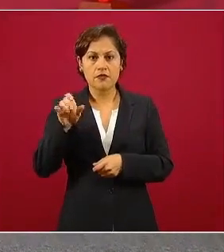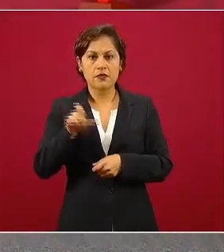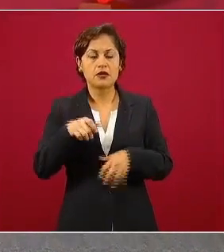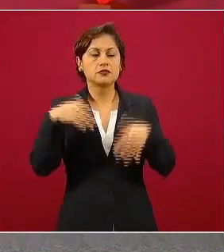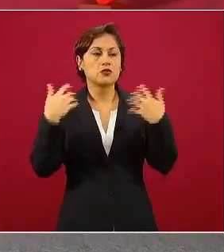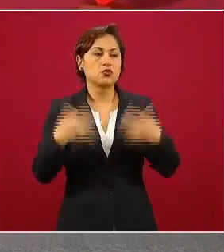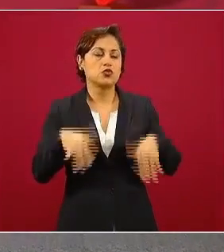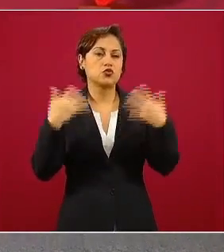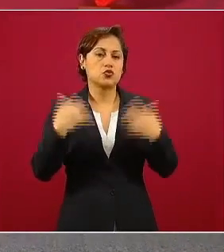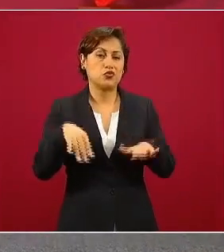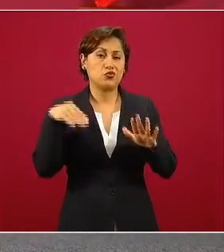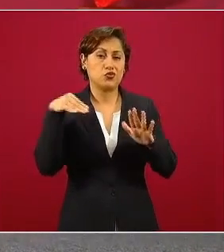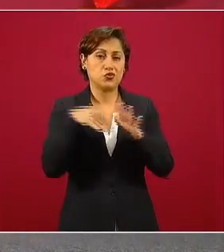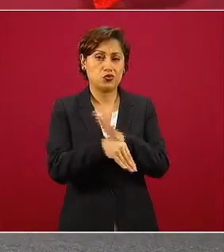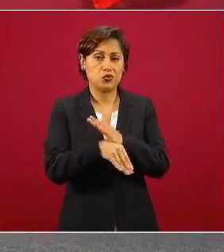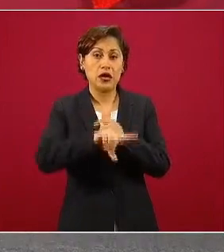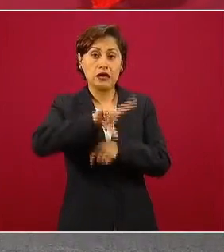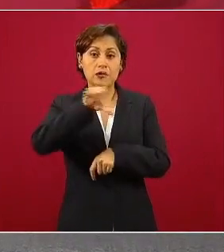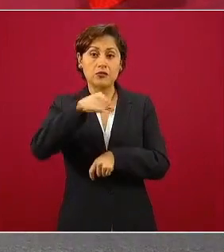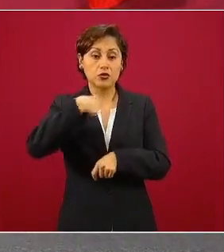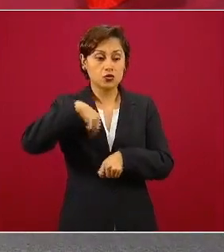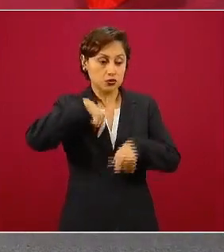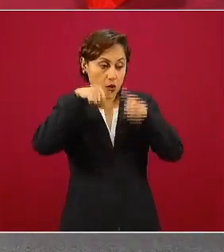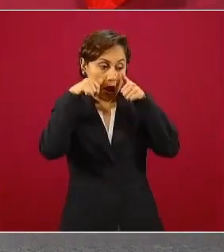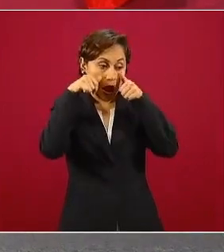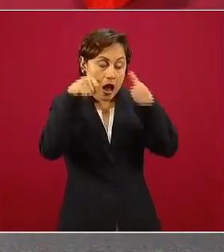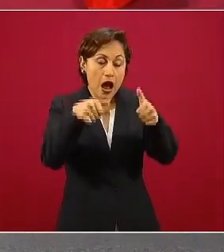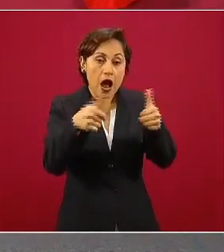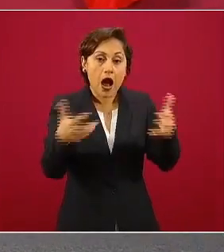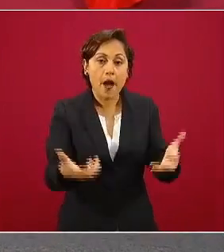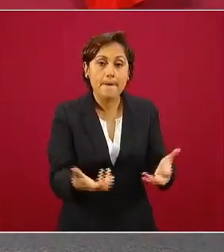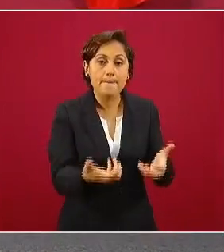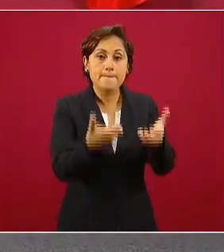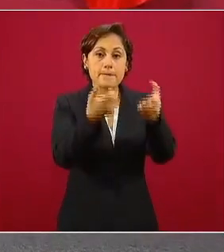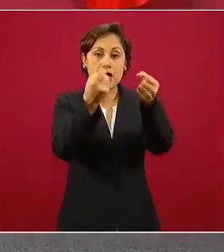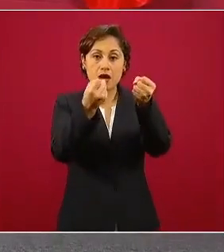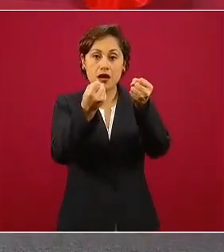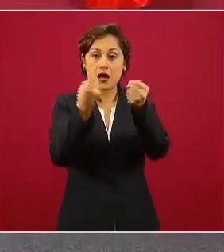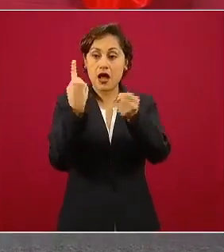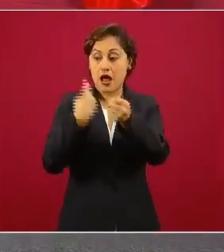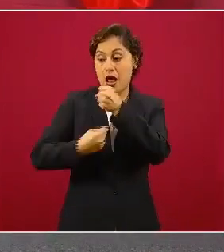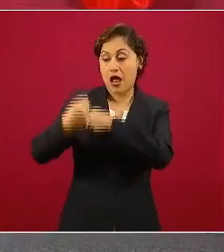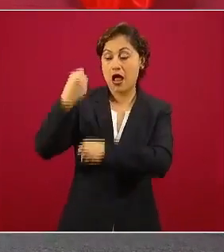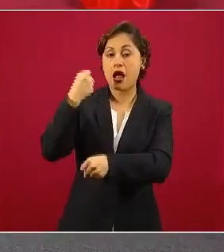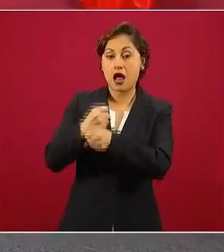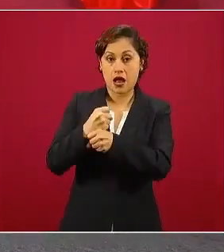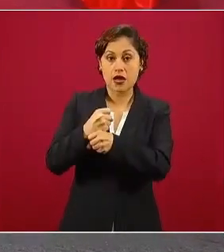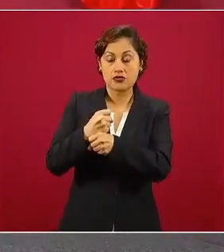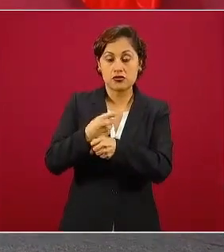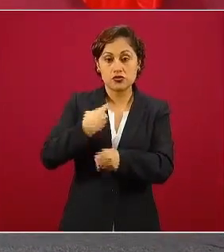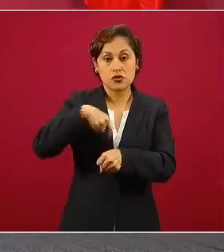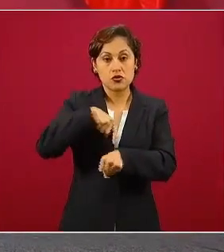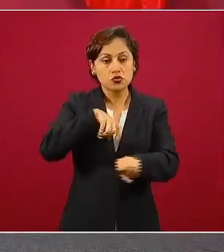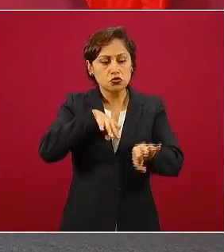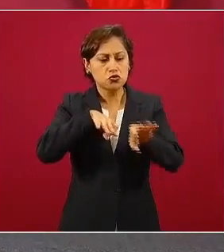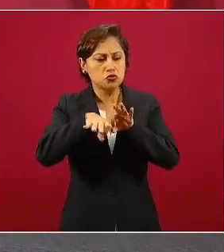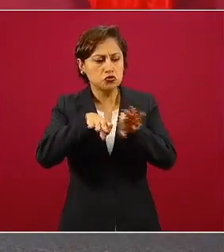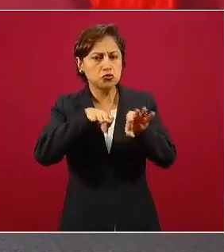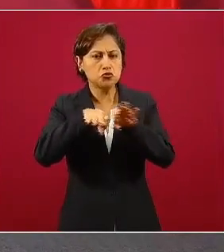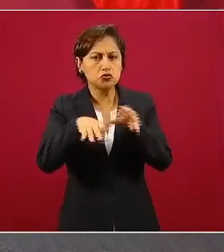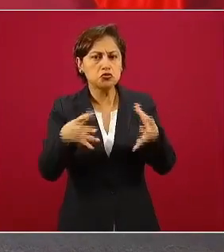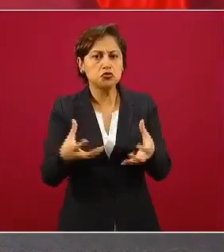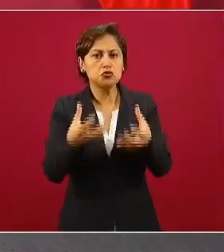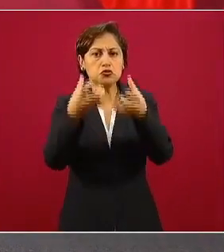Y lo que hicimos fue estabilizar la caída. El año pasado, por primera vez en